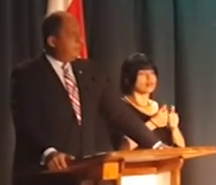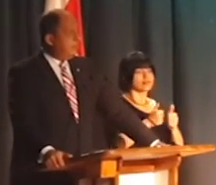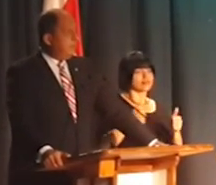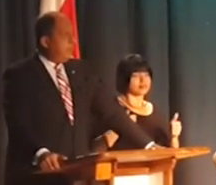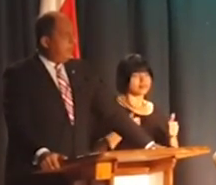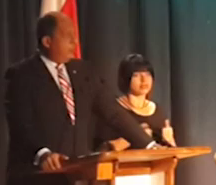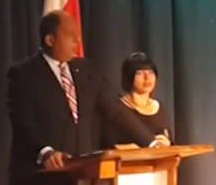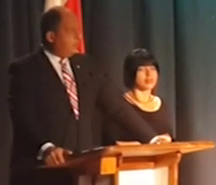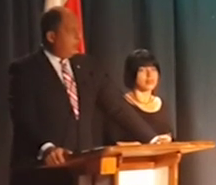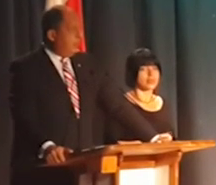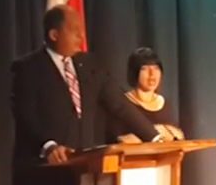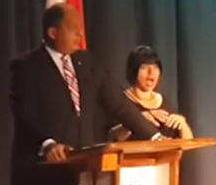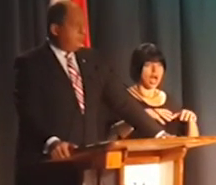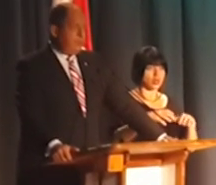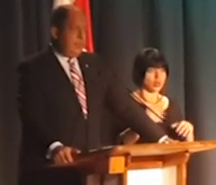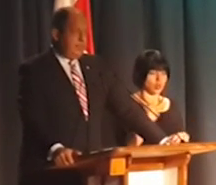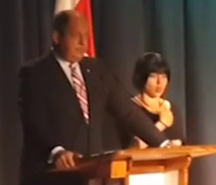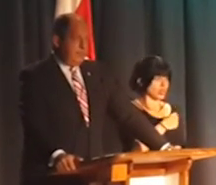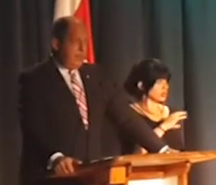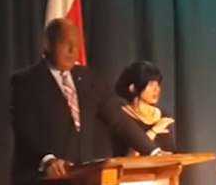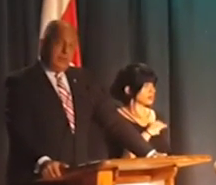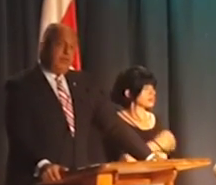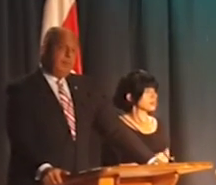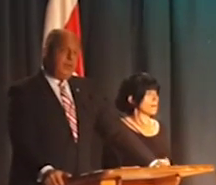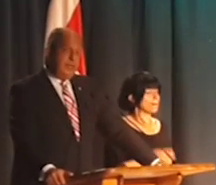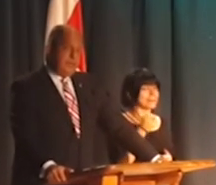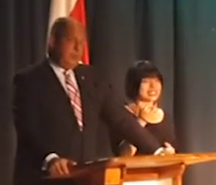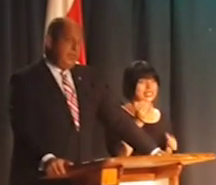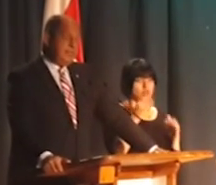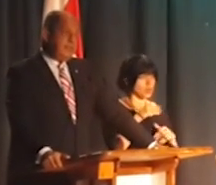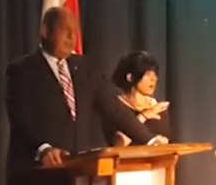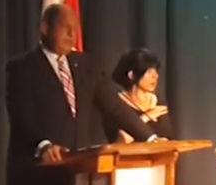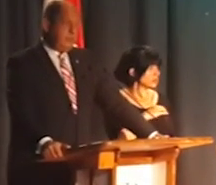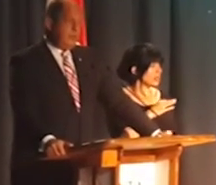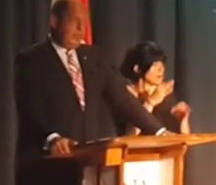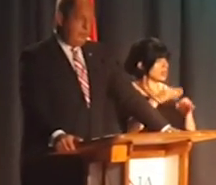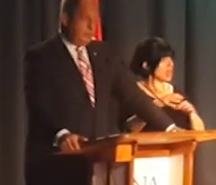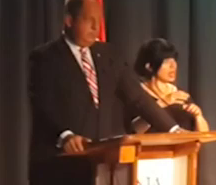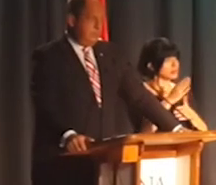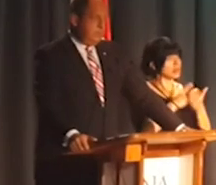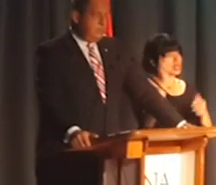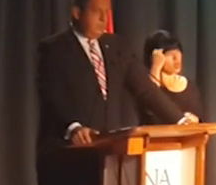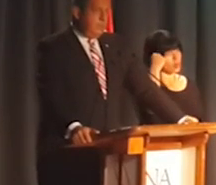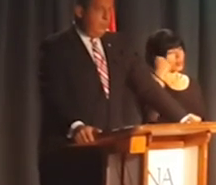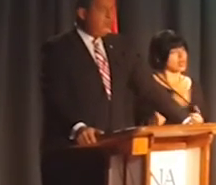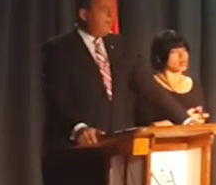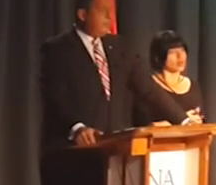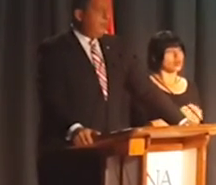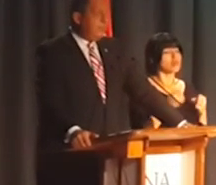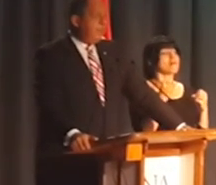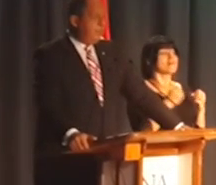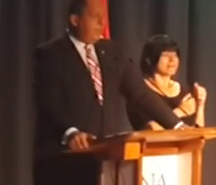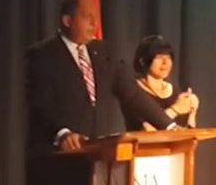tardanza con que actúan nuestras autoridades, si no fuera por ellas y por la decisiva acción del gobierno,